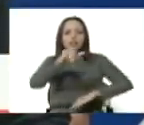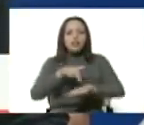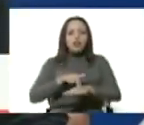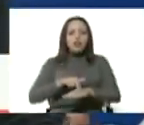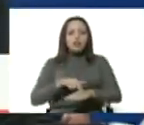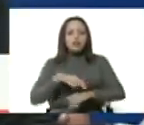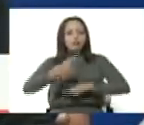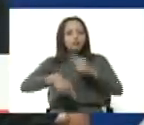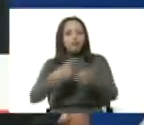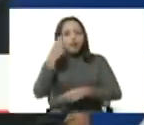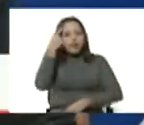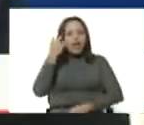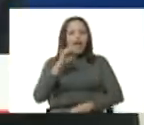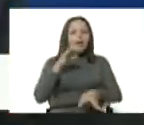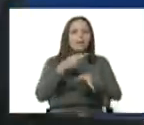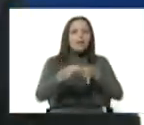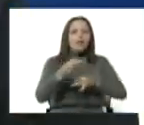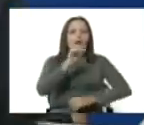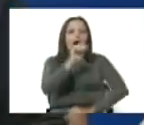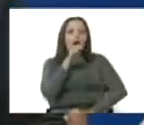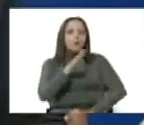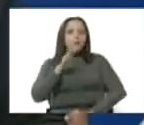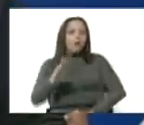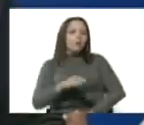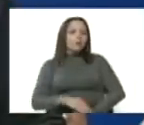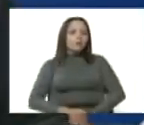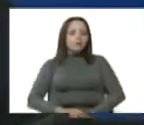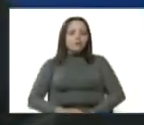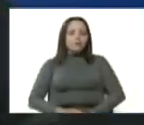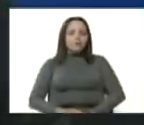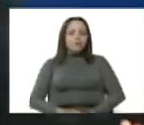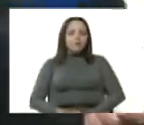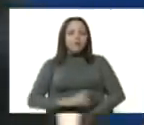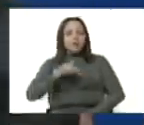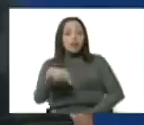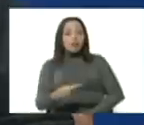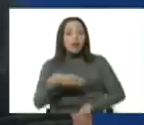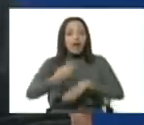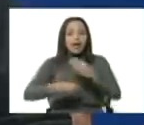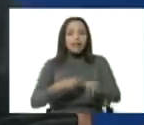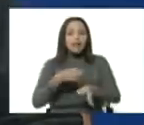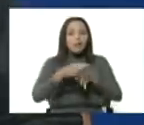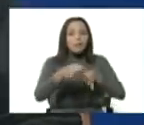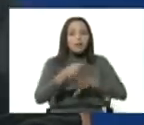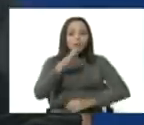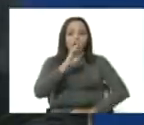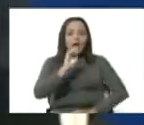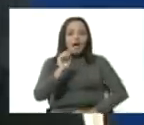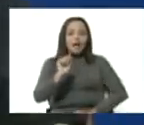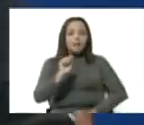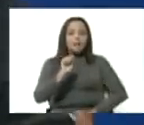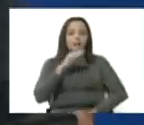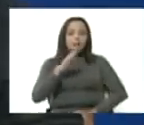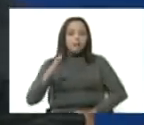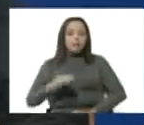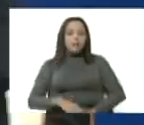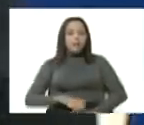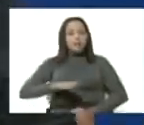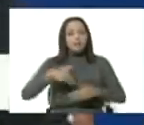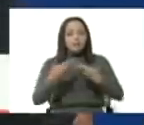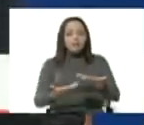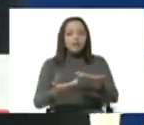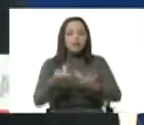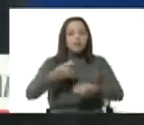alcaldías tengan su PetroApp. Y a partir de tener el PetroApp, no solamente van a recibir los recursos que usted apruebe en Petro, sino que también en ese PetroApp